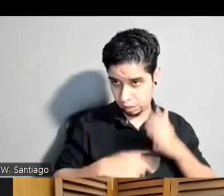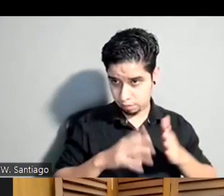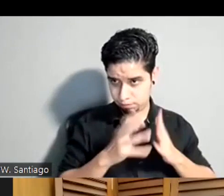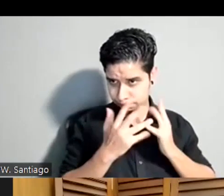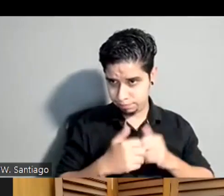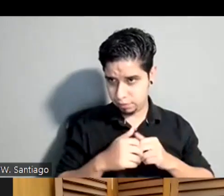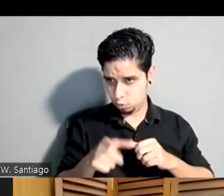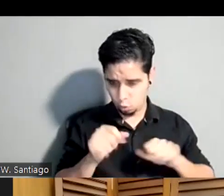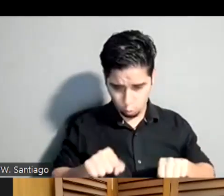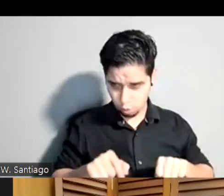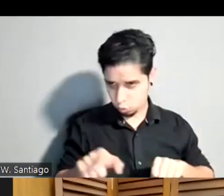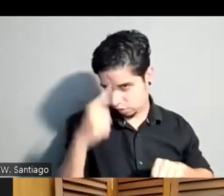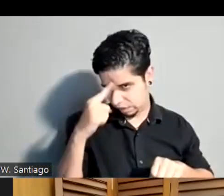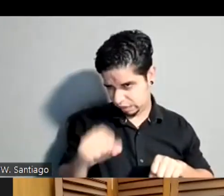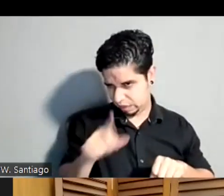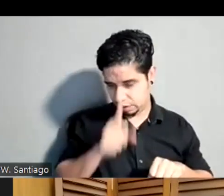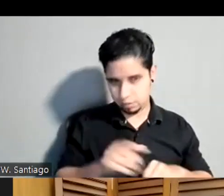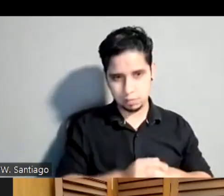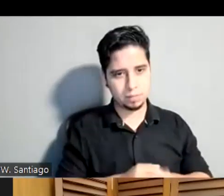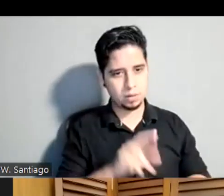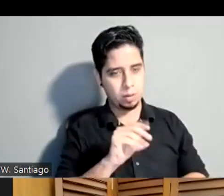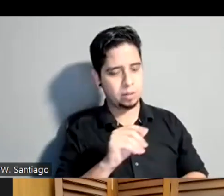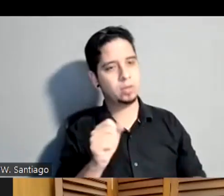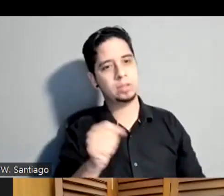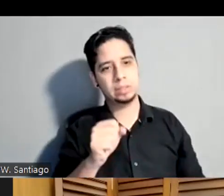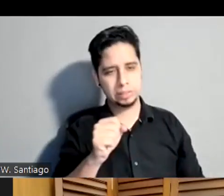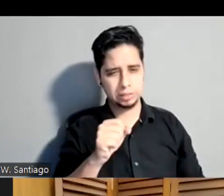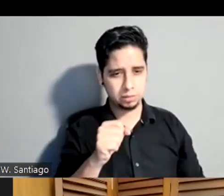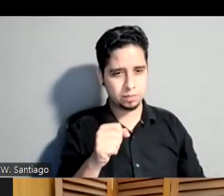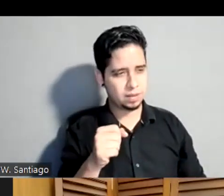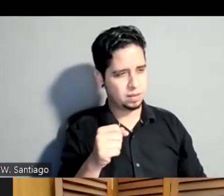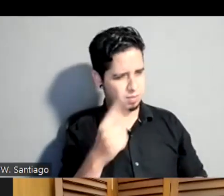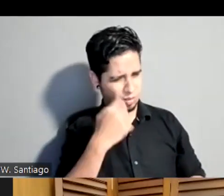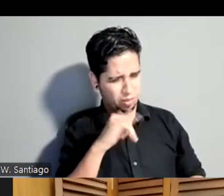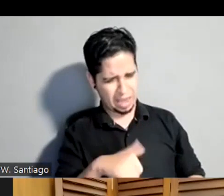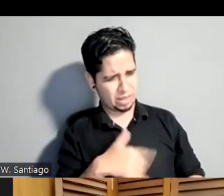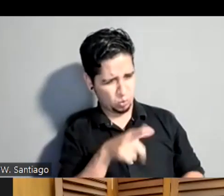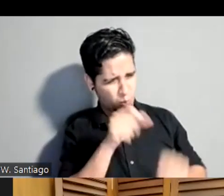que yo puedo lograr esto? Y Roberto me miraba y me dice, de verdad, Rosabel, que tú me estás preguntando esto.